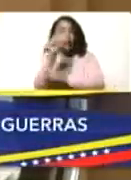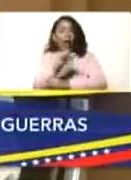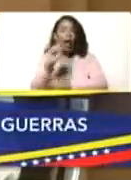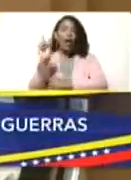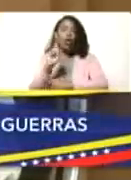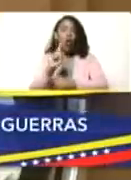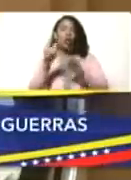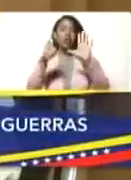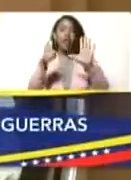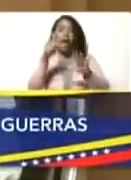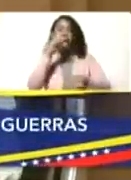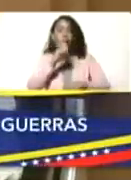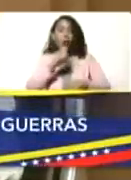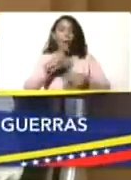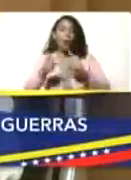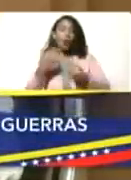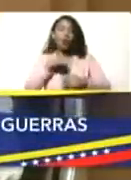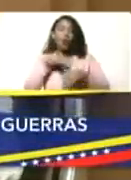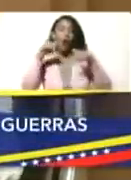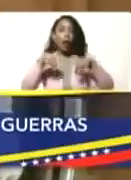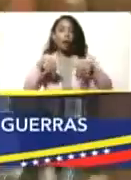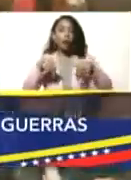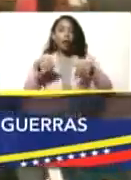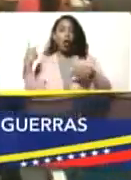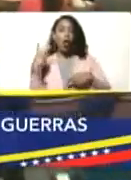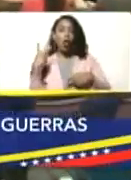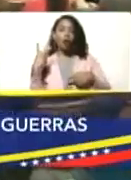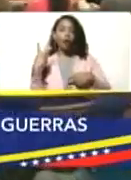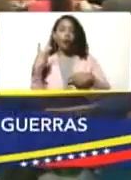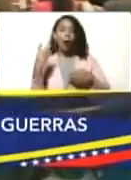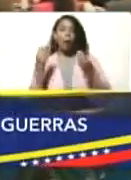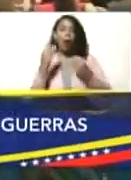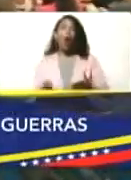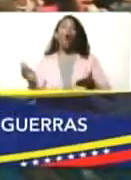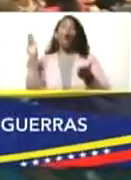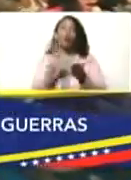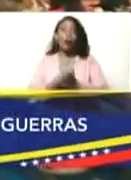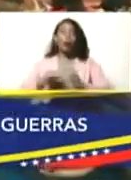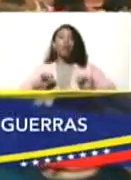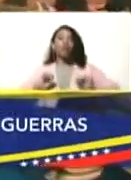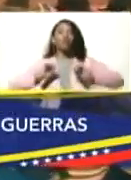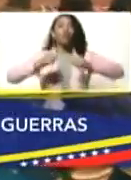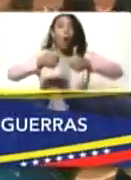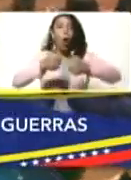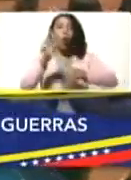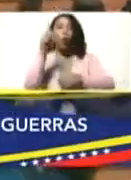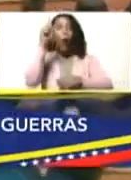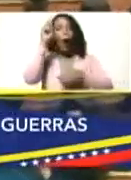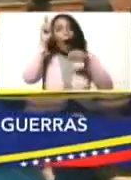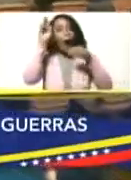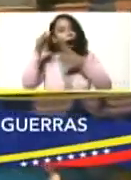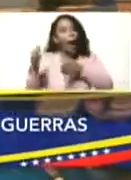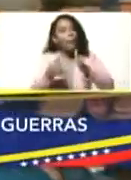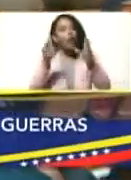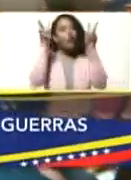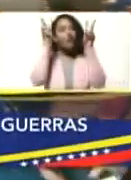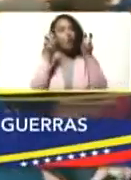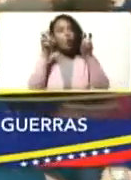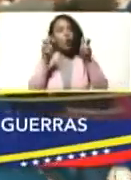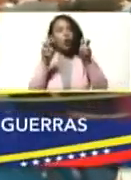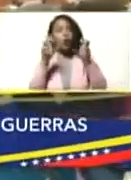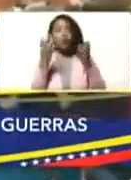esos seis años, pero aquí estamos, para recomenzar un camino que es